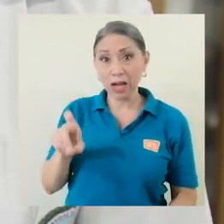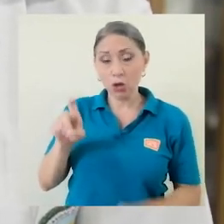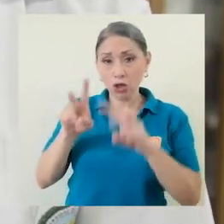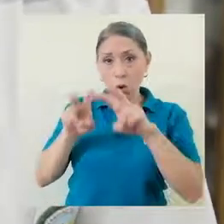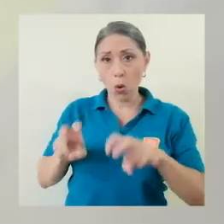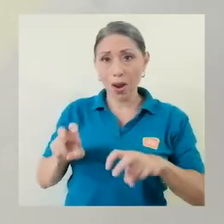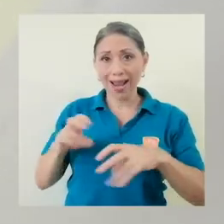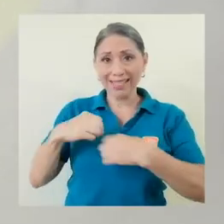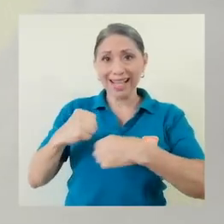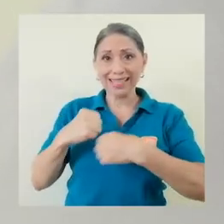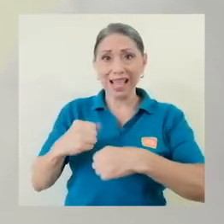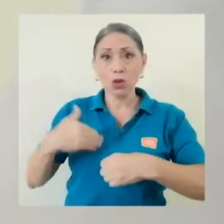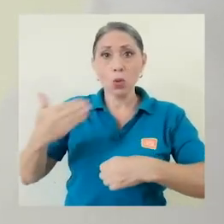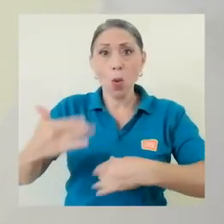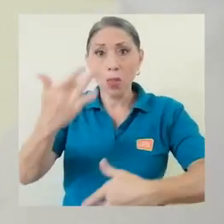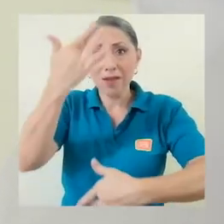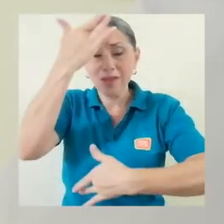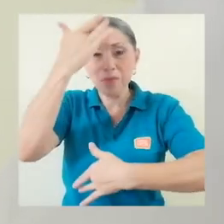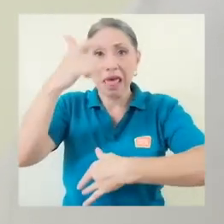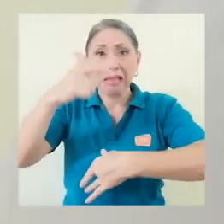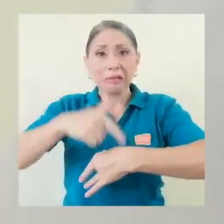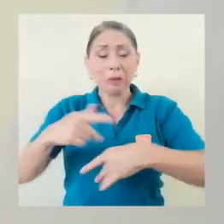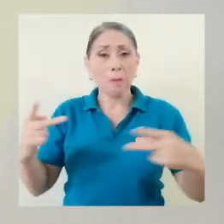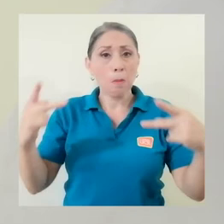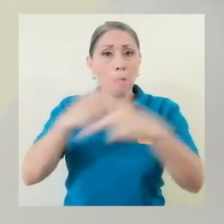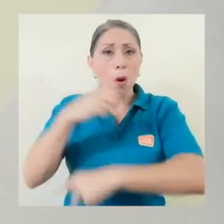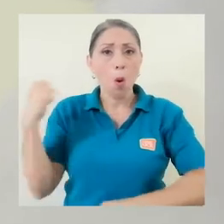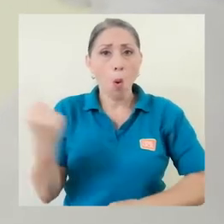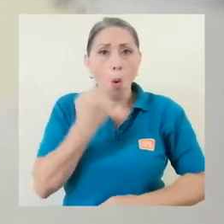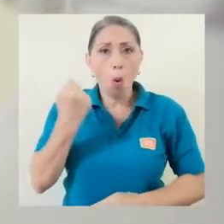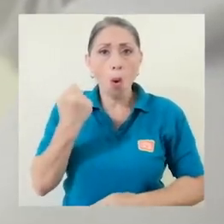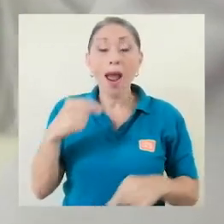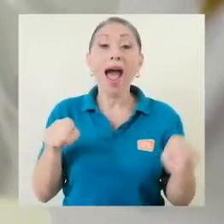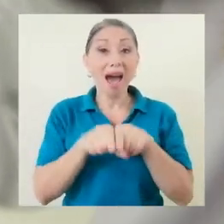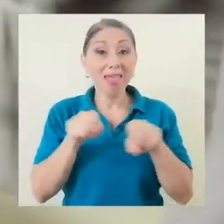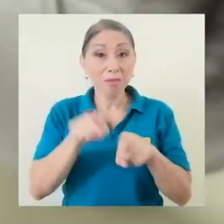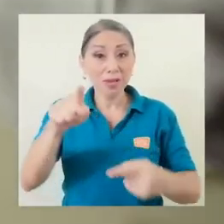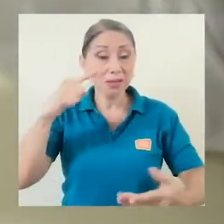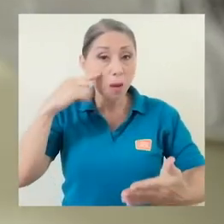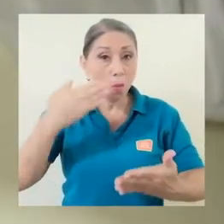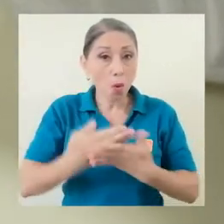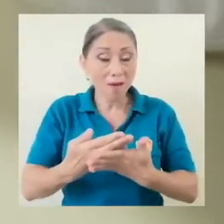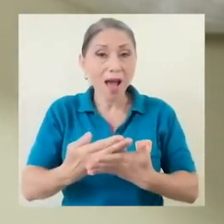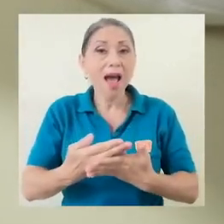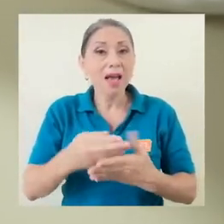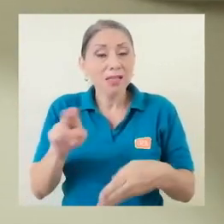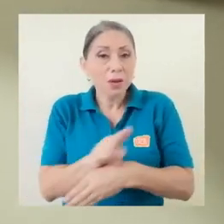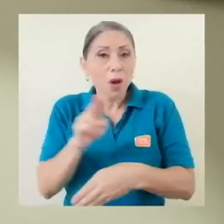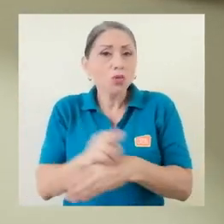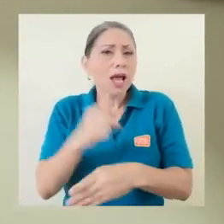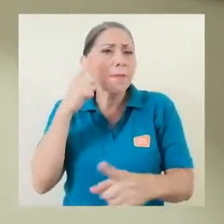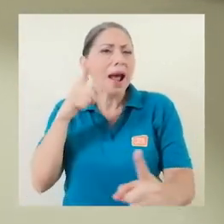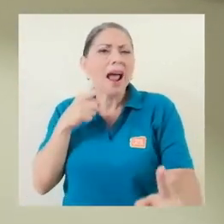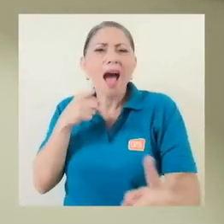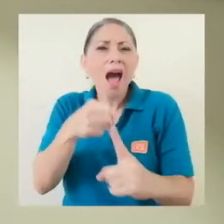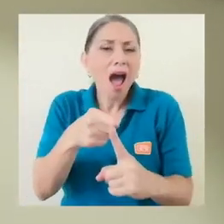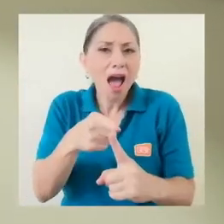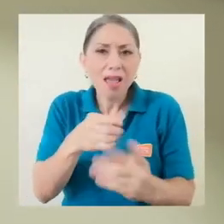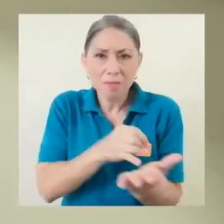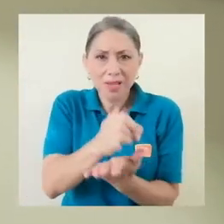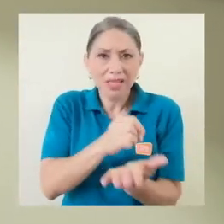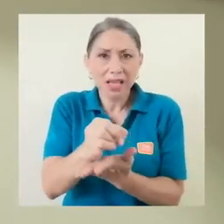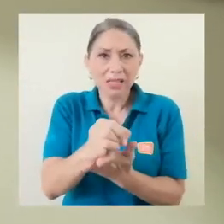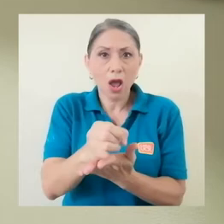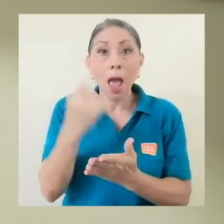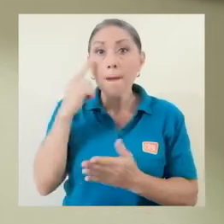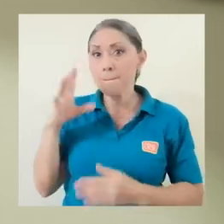haciendo en la fase aguda de la enfermedad. Y además es una prueba que se va a utilizar para fines investigativos, o sea, no es una prueba que